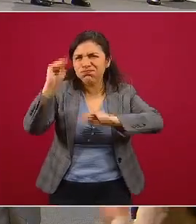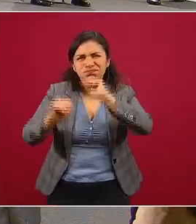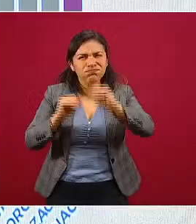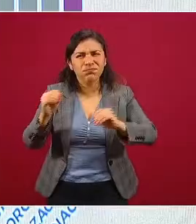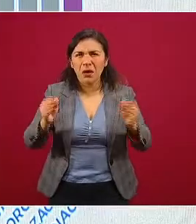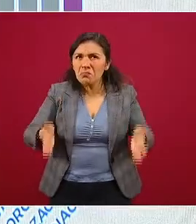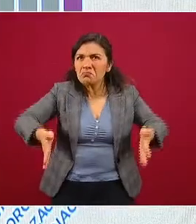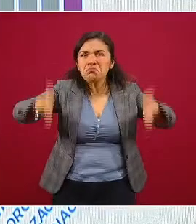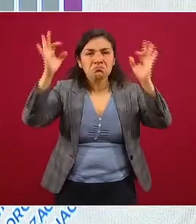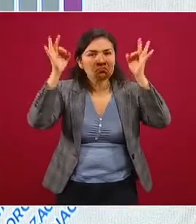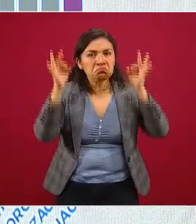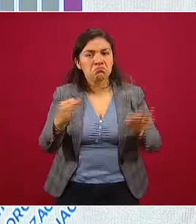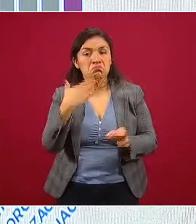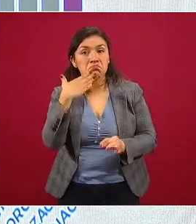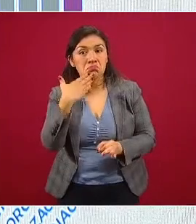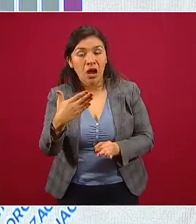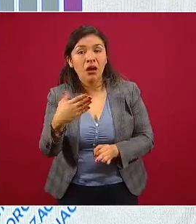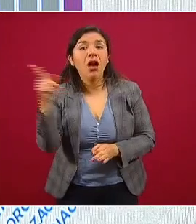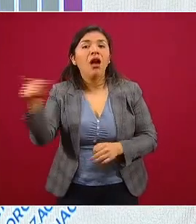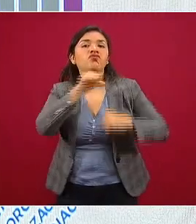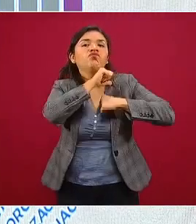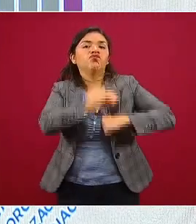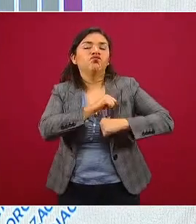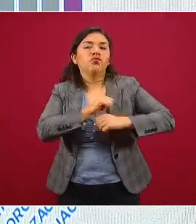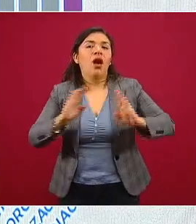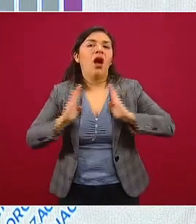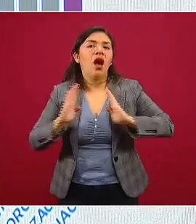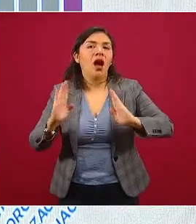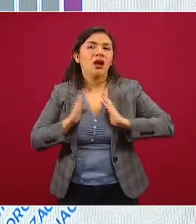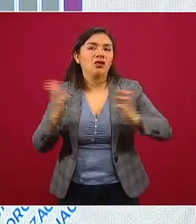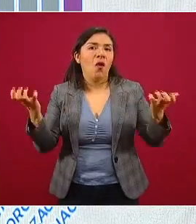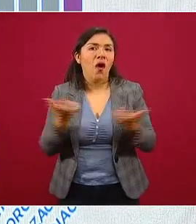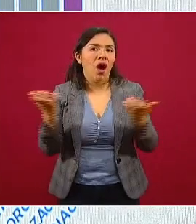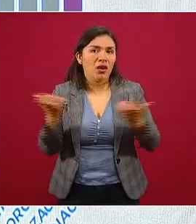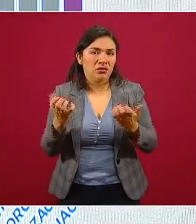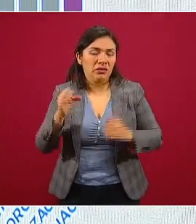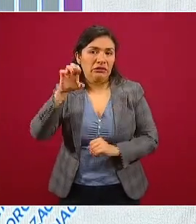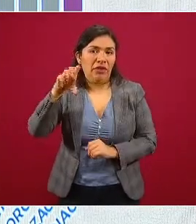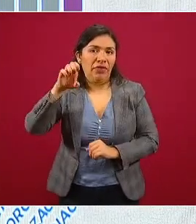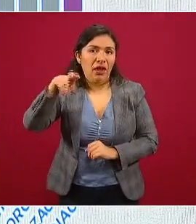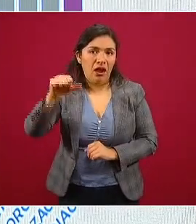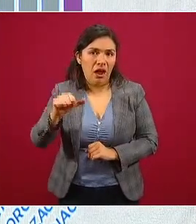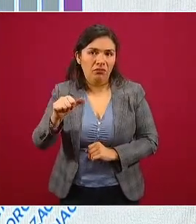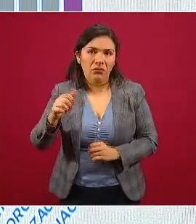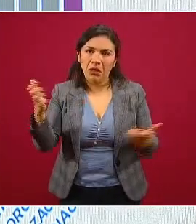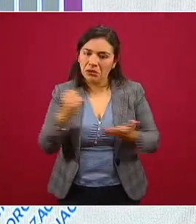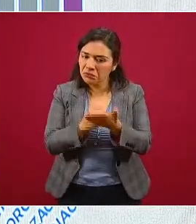ponerlo en condiciones, el Ejército, la Secretaría de la Defensa.